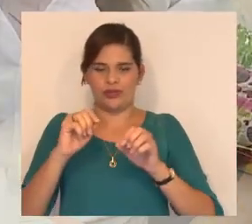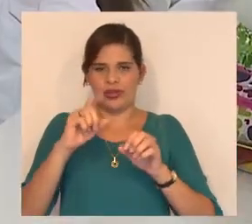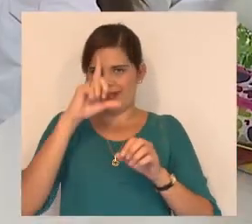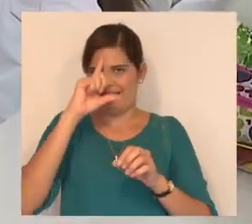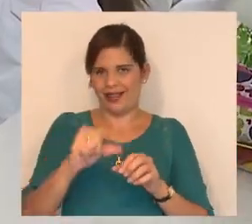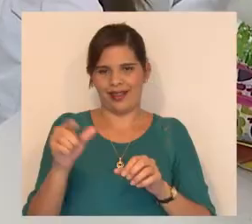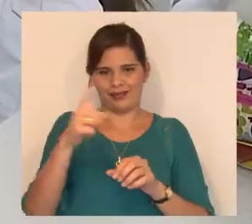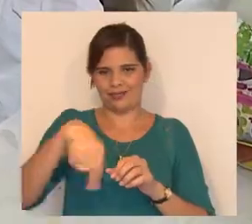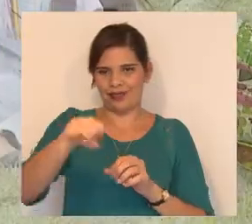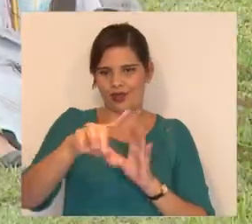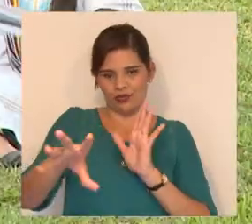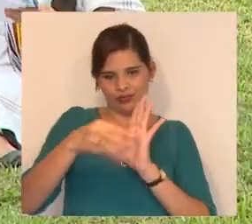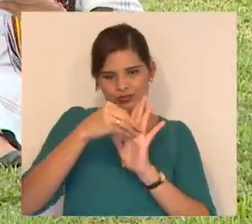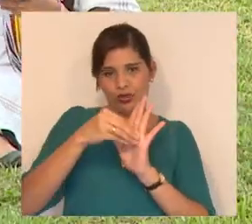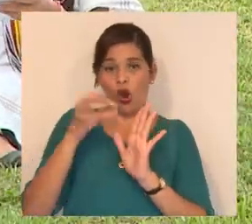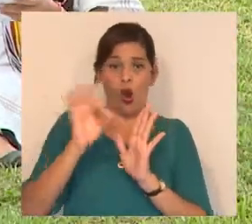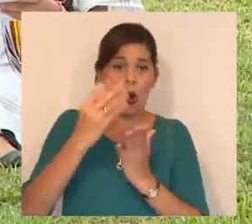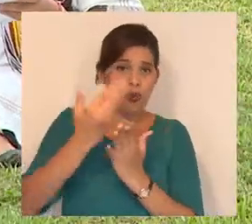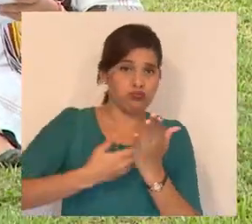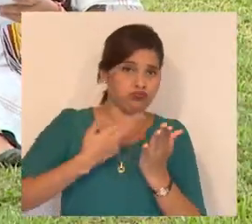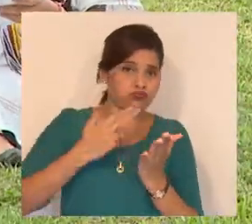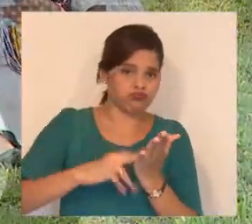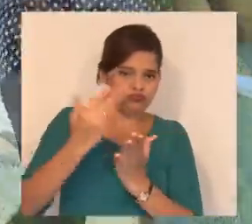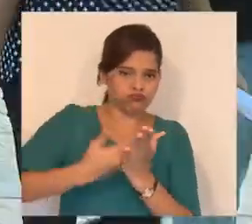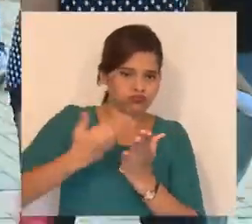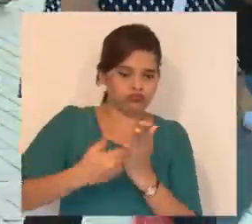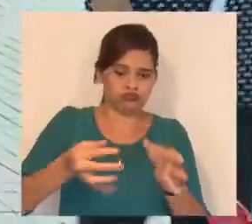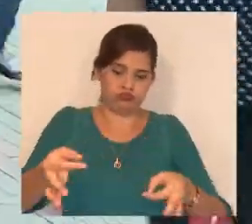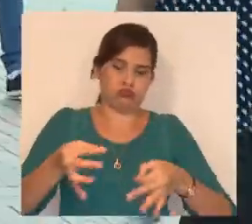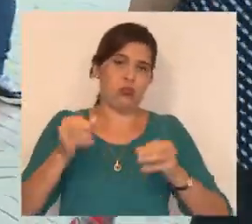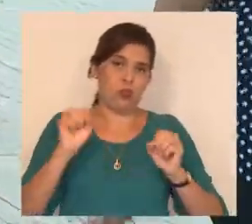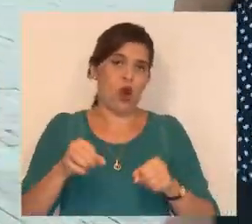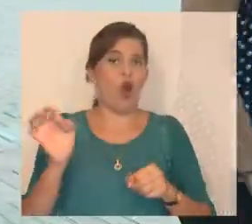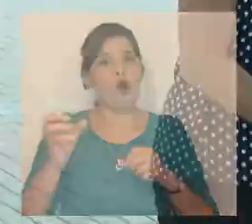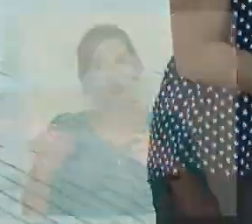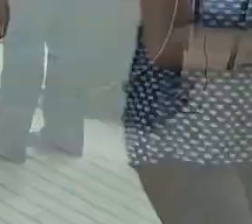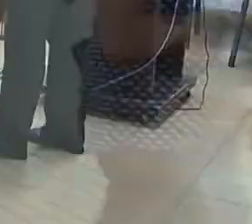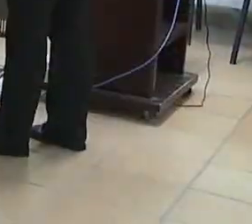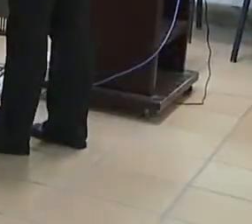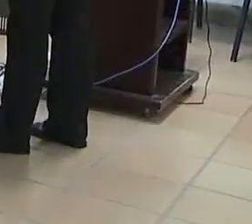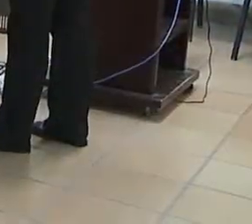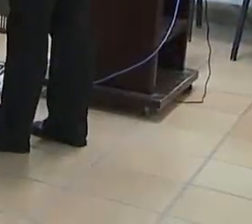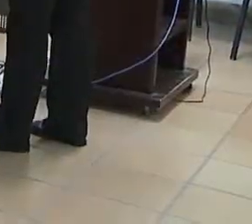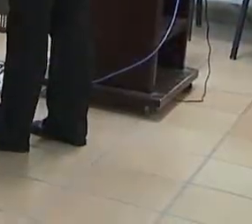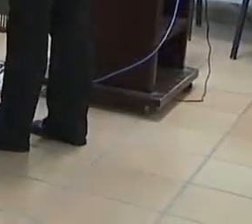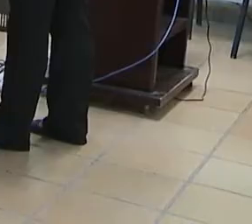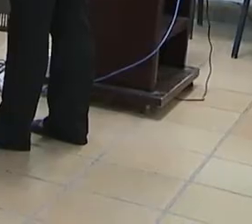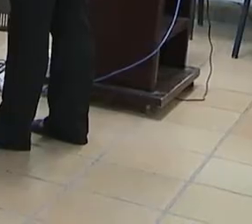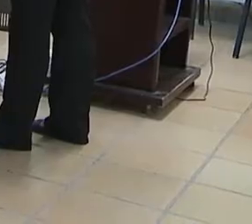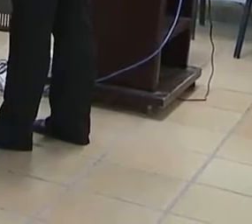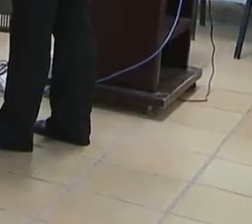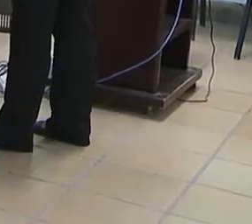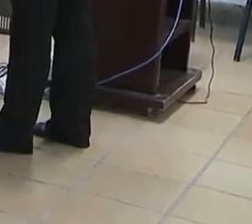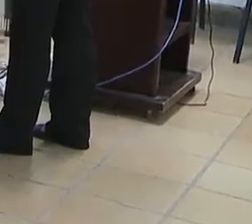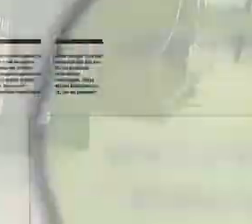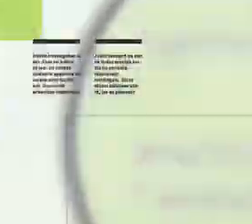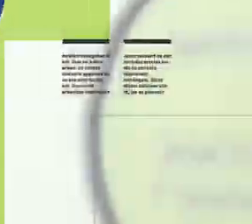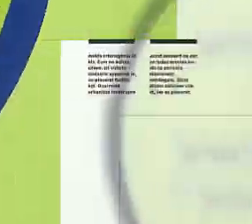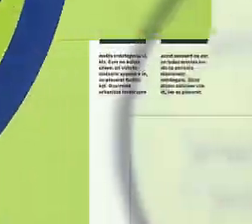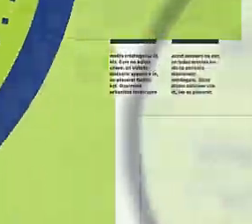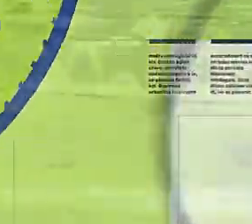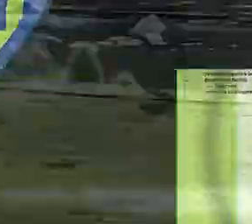participando mediante el aporte de propuestas que serán recogidas de forma digital como documentos físicos y a través de foros